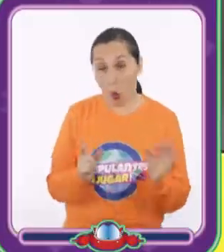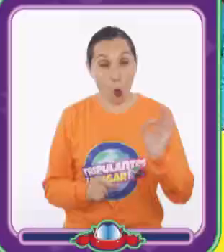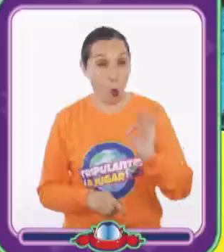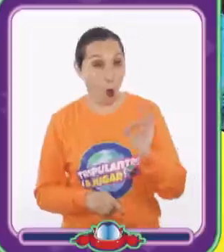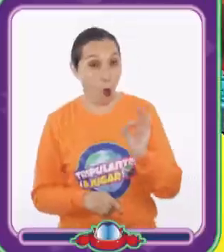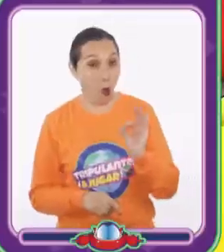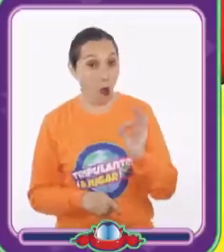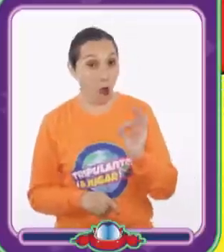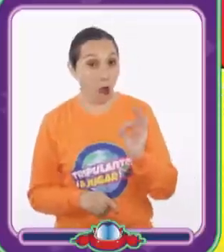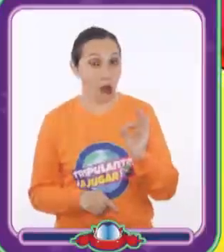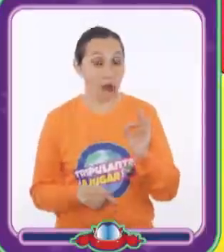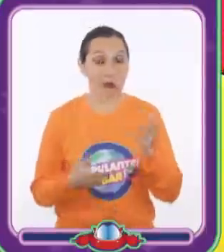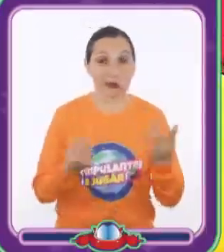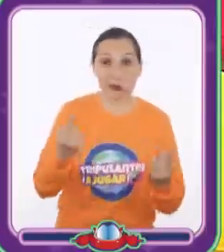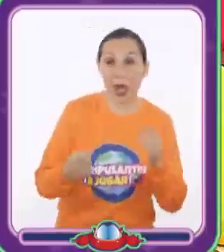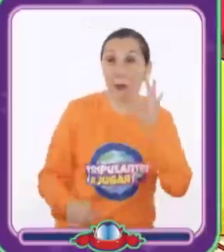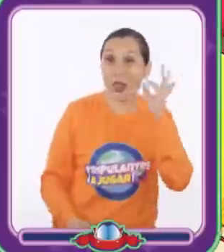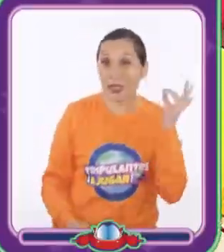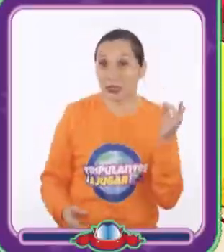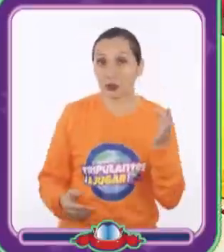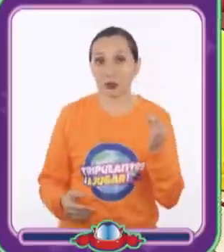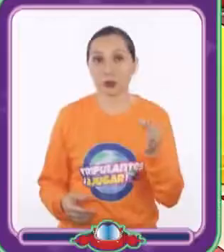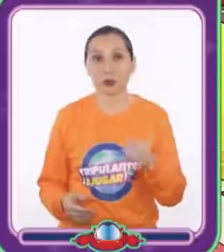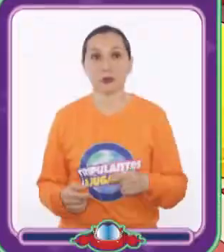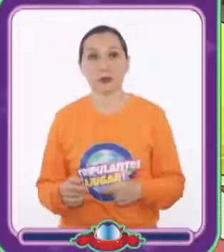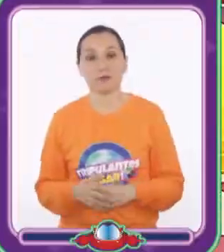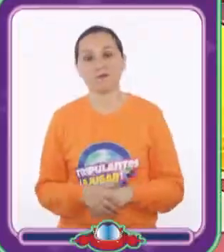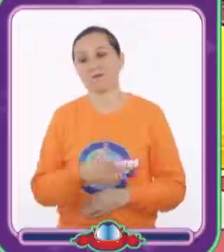azul puede... ¡Aquí, mover!